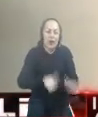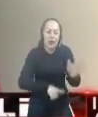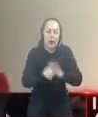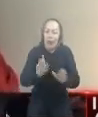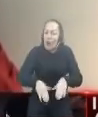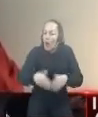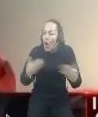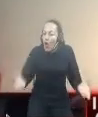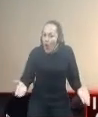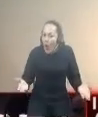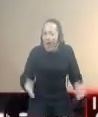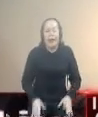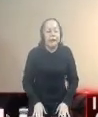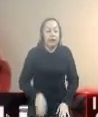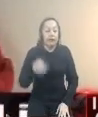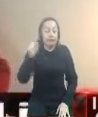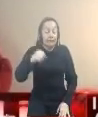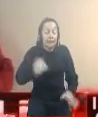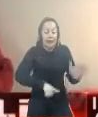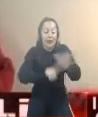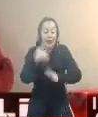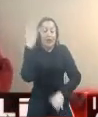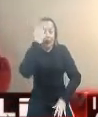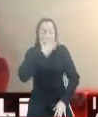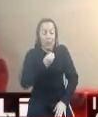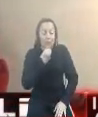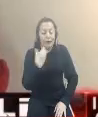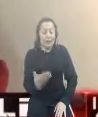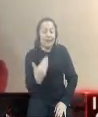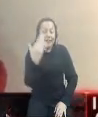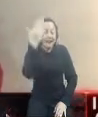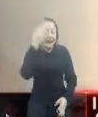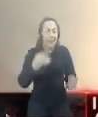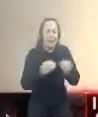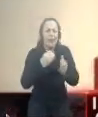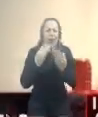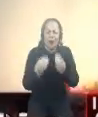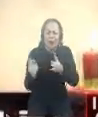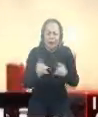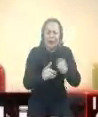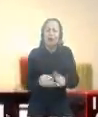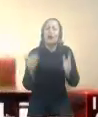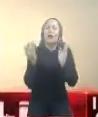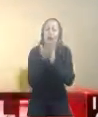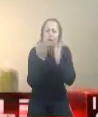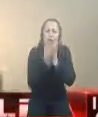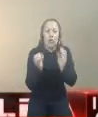alumnas? Pues el avance siempre fue bueno porque tuve muchas alumnas